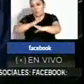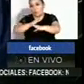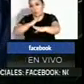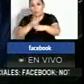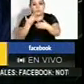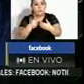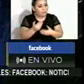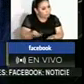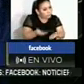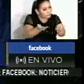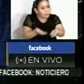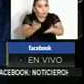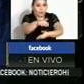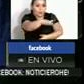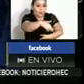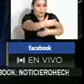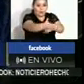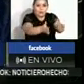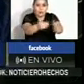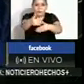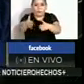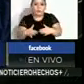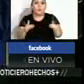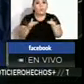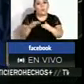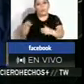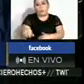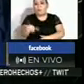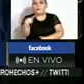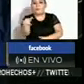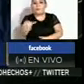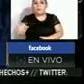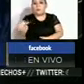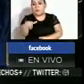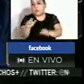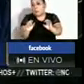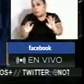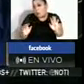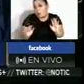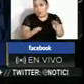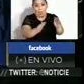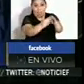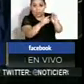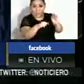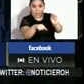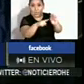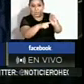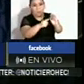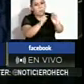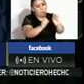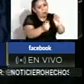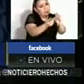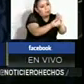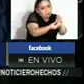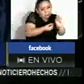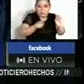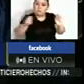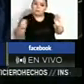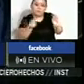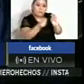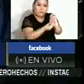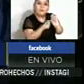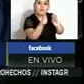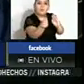albergues tanto acá en esta zona como también en otros puntos para que quienes todavía se encuentran pueda evacuar.